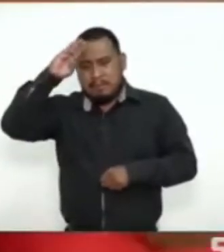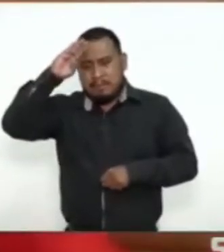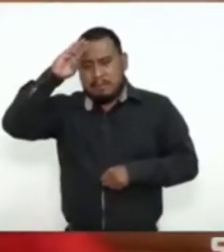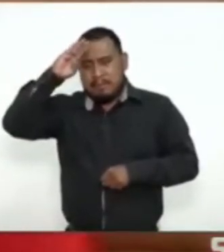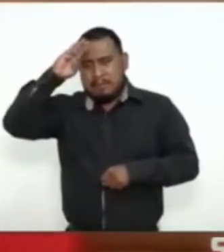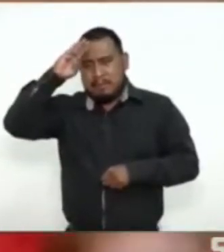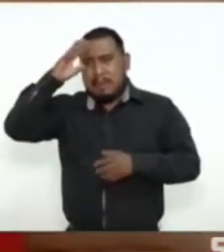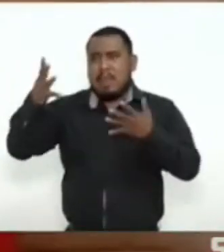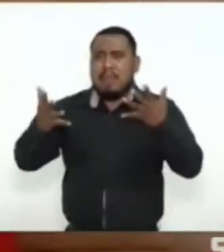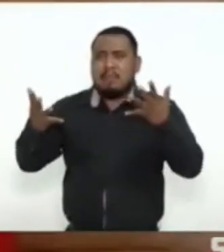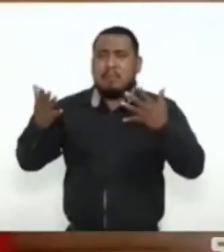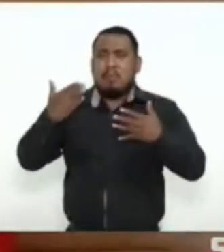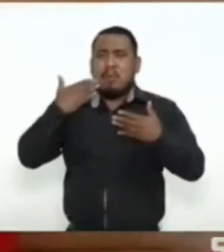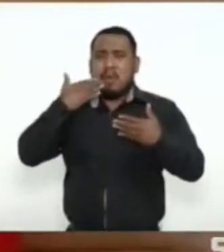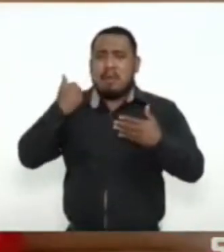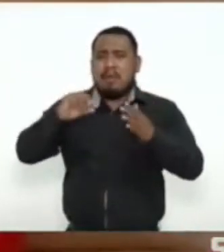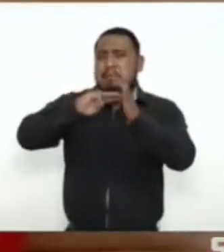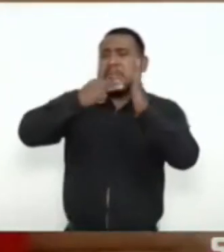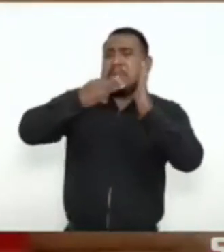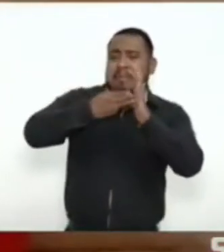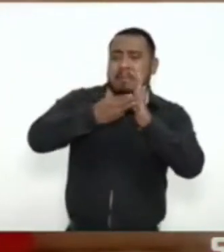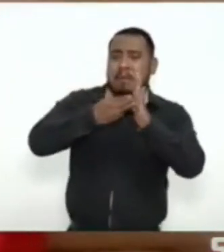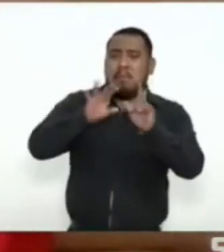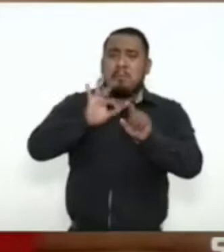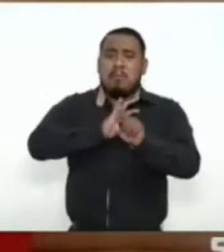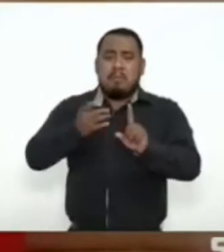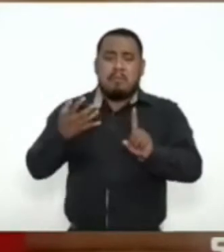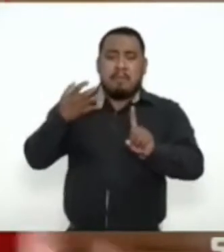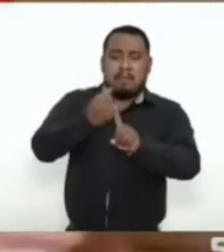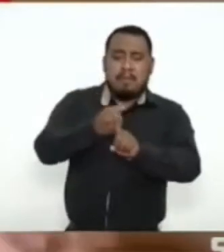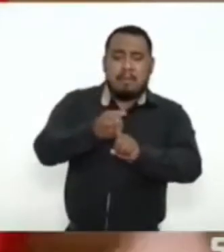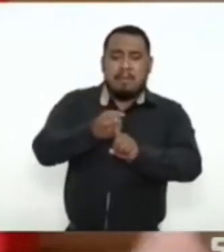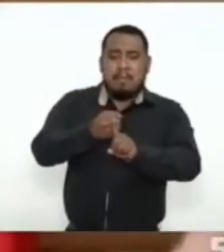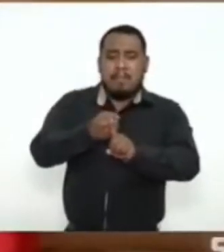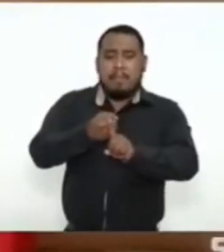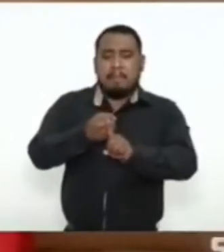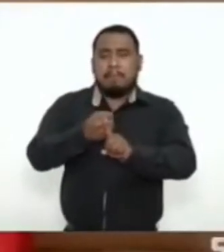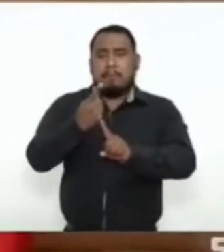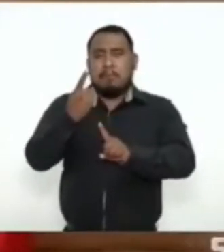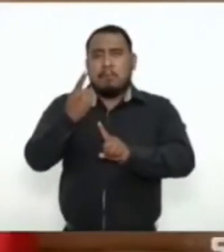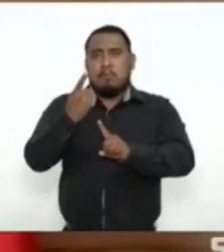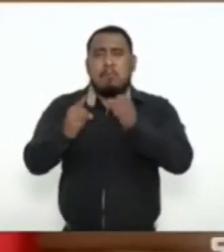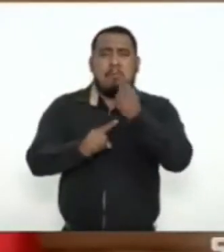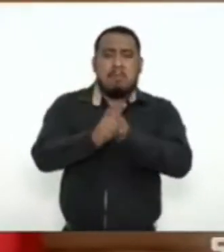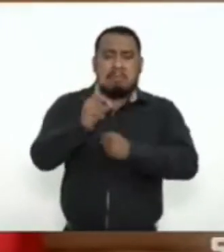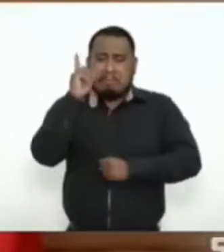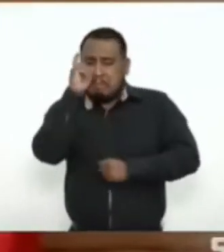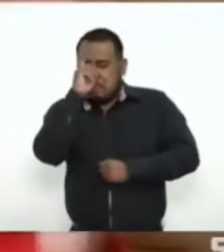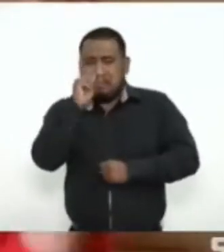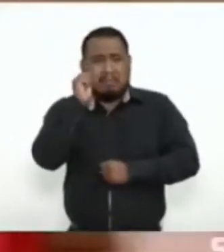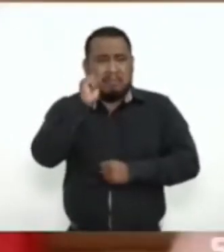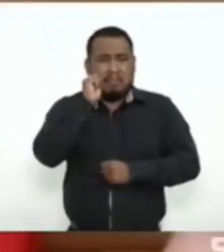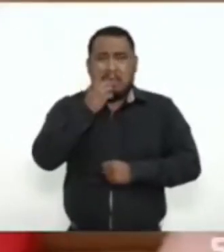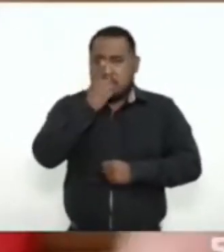generar estrategias para poder enfrentar las situaciones. Y ante una situación difícil, siempre